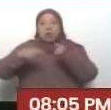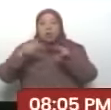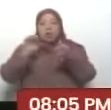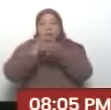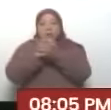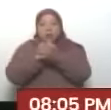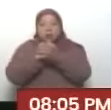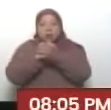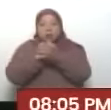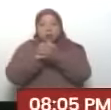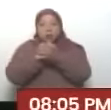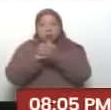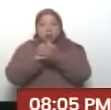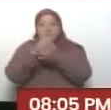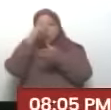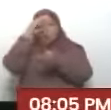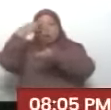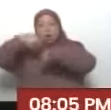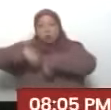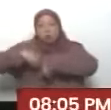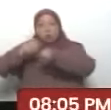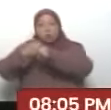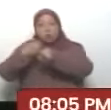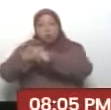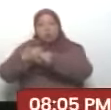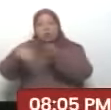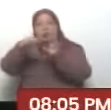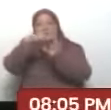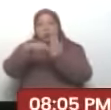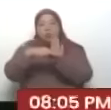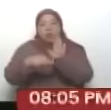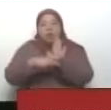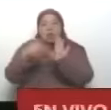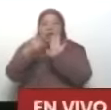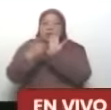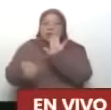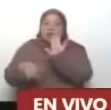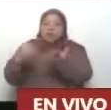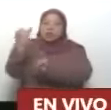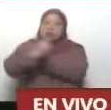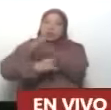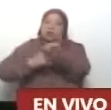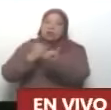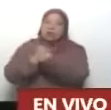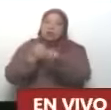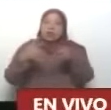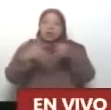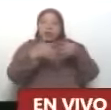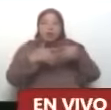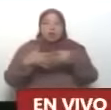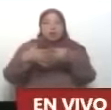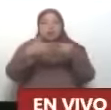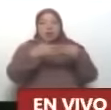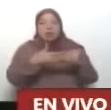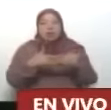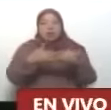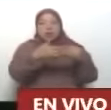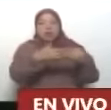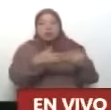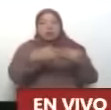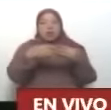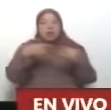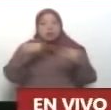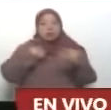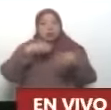amistoso, como son las líneas del derecho internacional. Así que Estados Unidos de Norteamérica, te